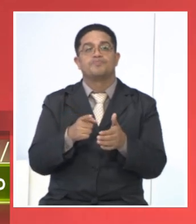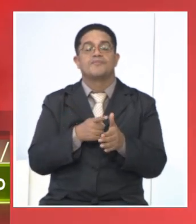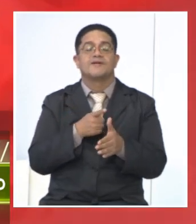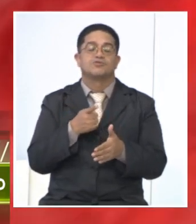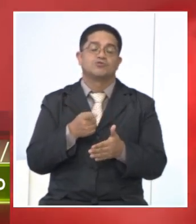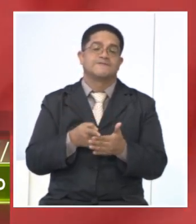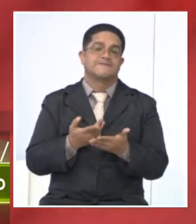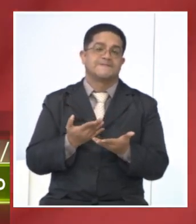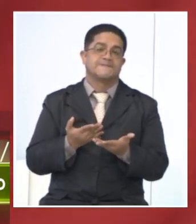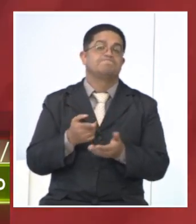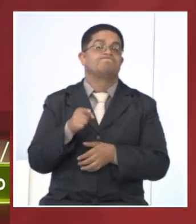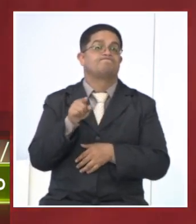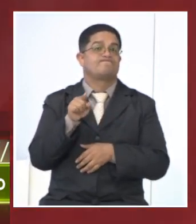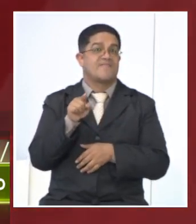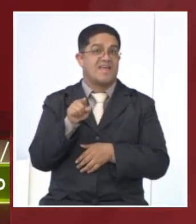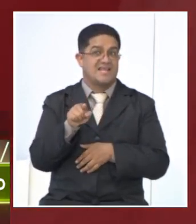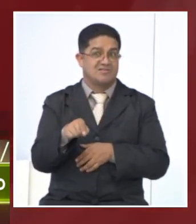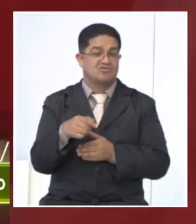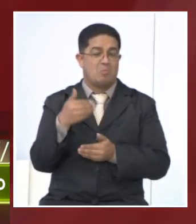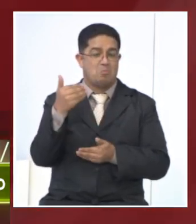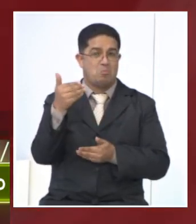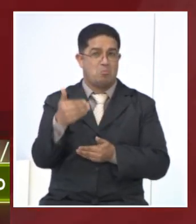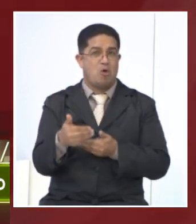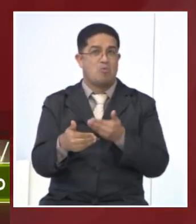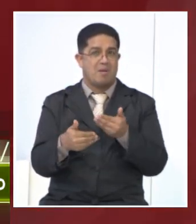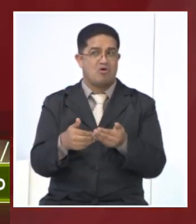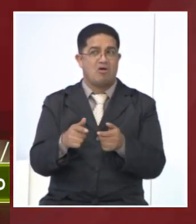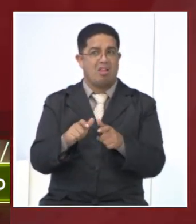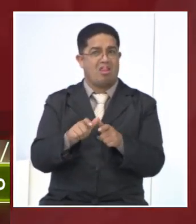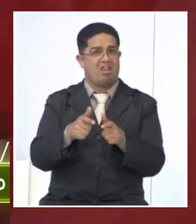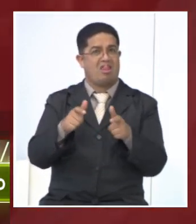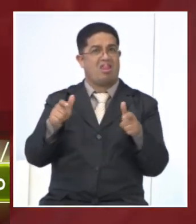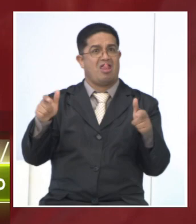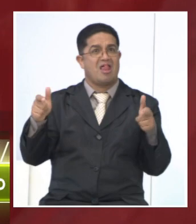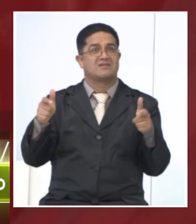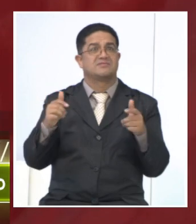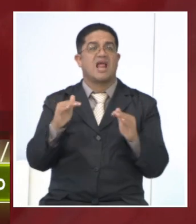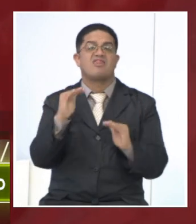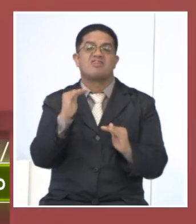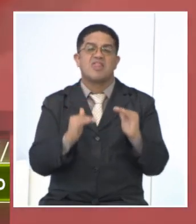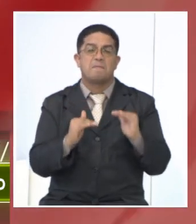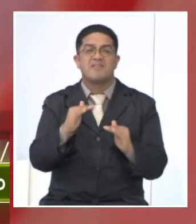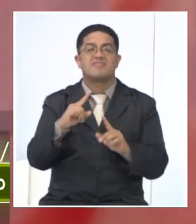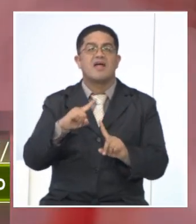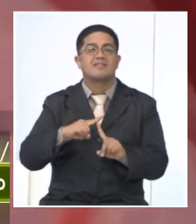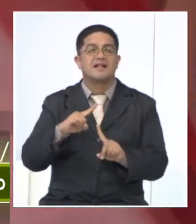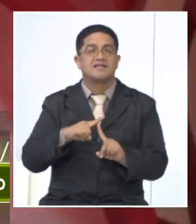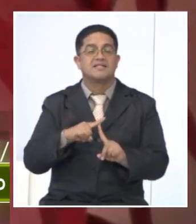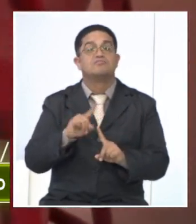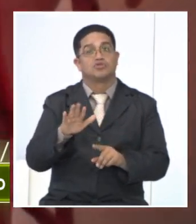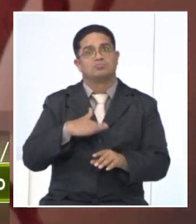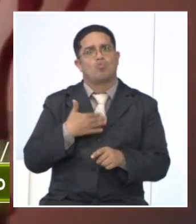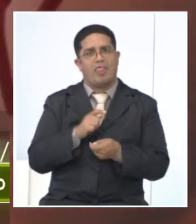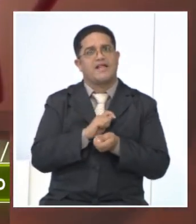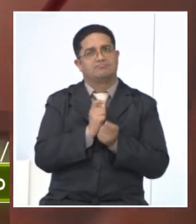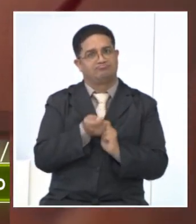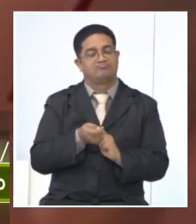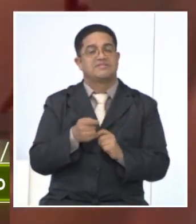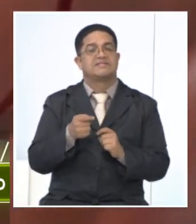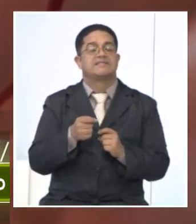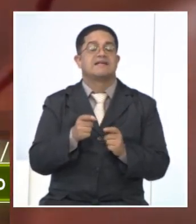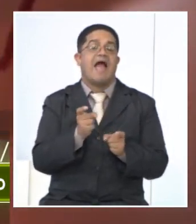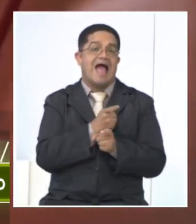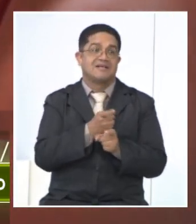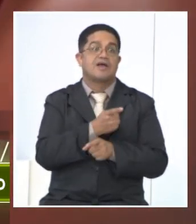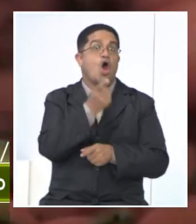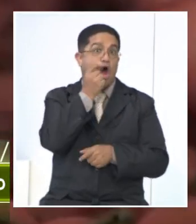Entonces esto va germinando, se multiplica muy rápido dependiendo de la cepa y te puede causar un cáncer tanto en hombre como